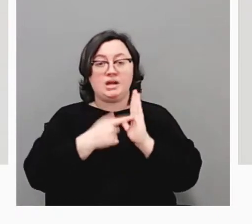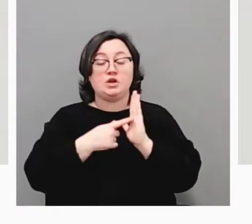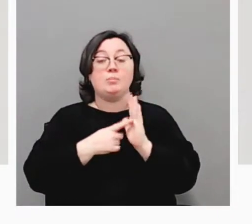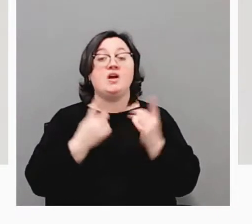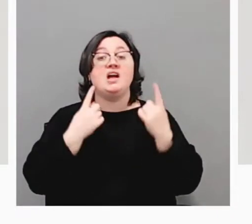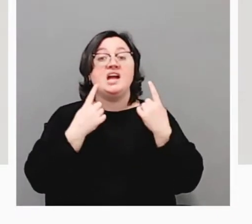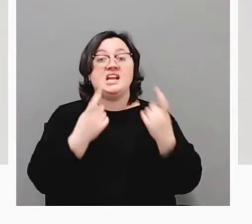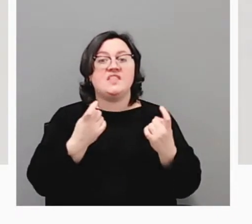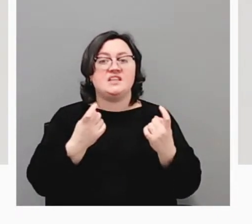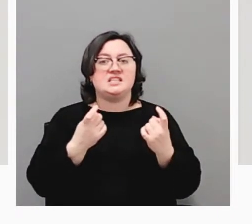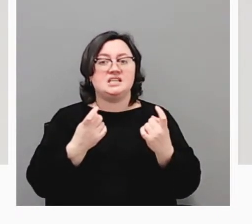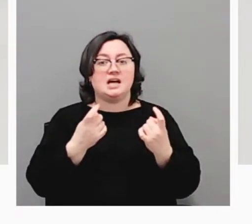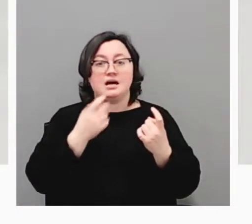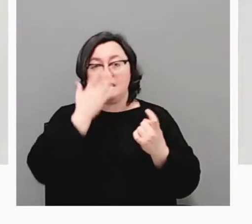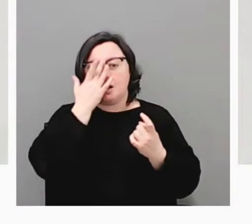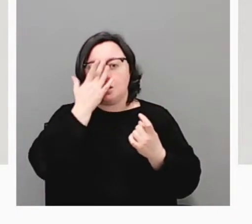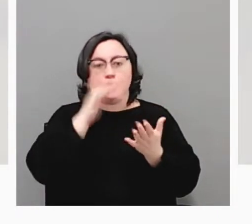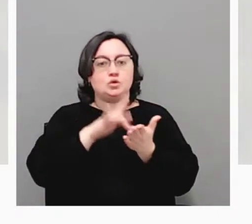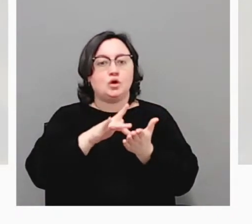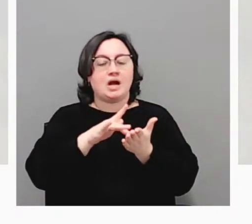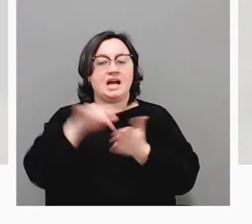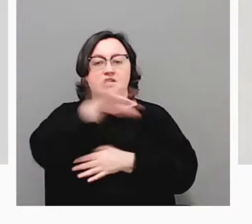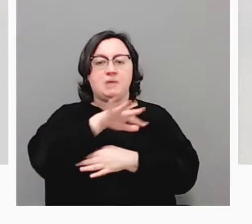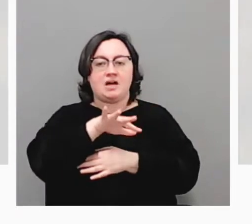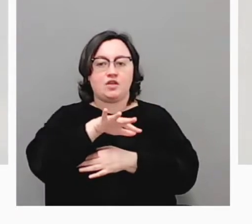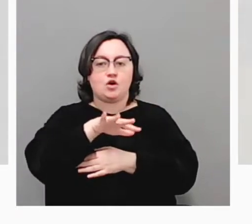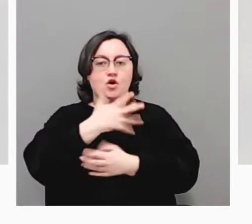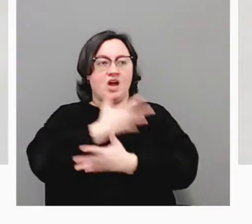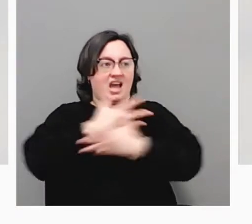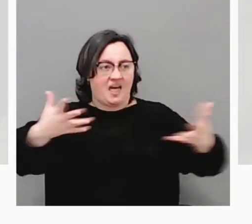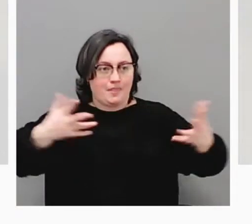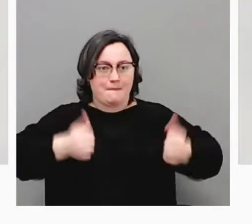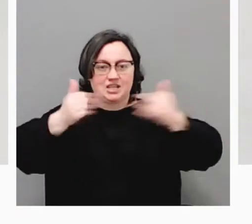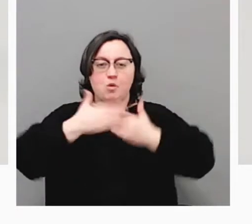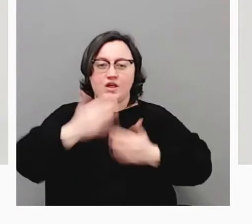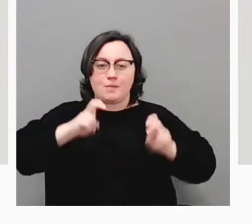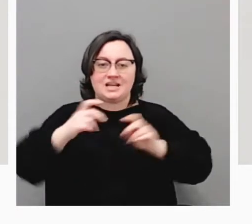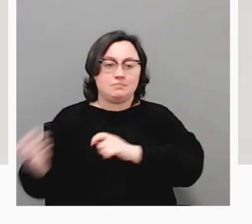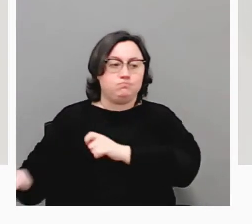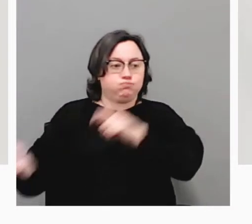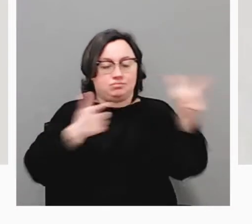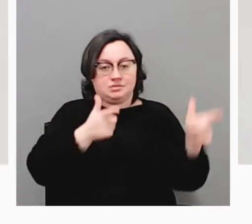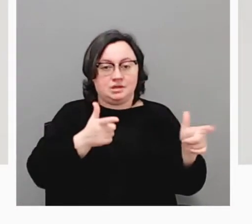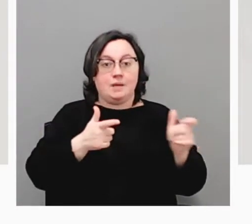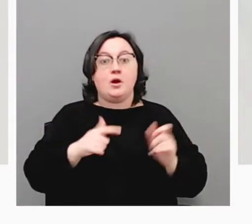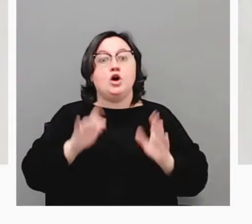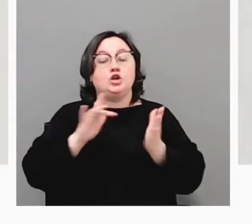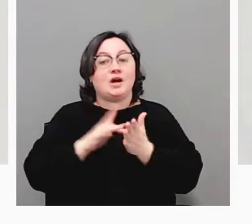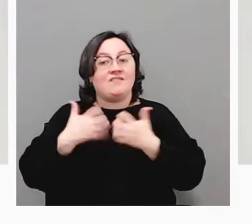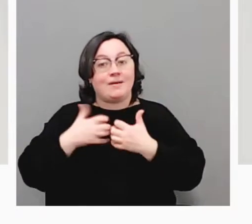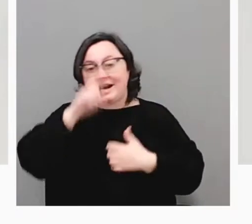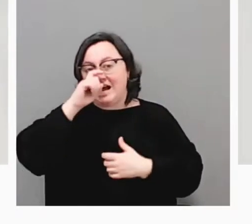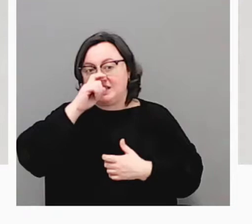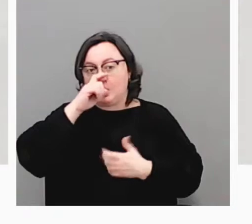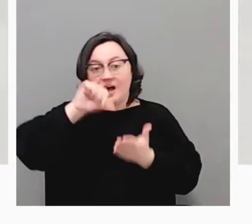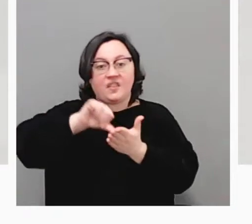necesitaron trasladarse a un espacio mayor y más moderno, pero afortunadamente la fábrica antigua en el